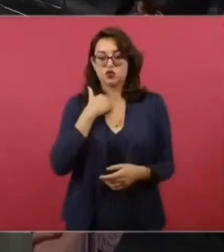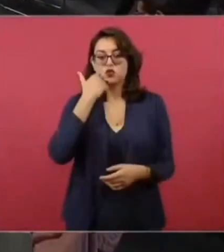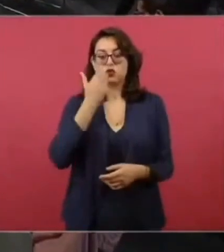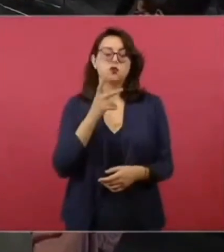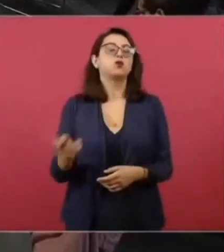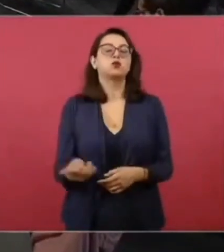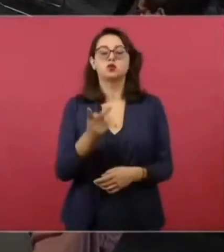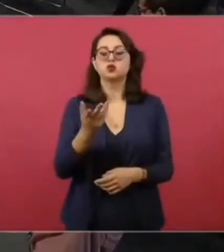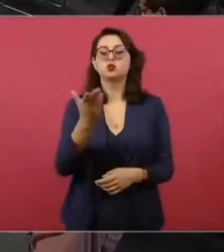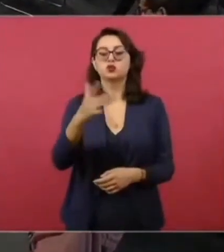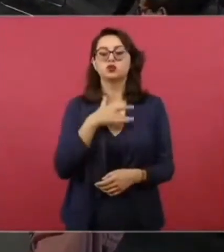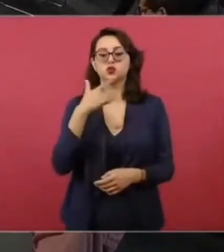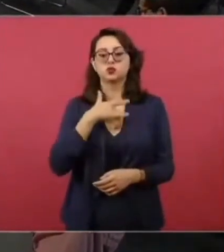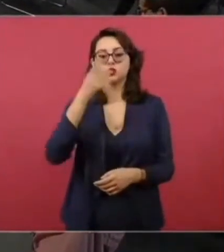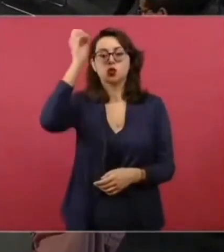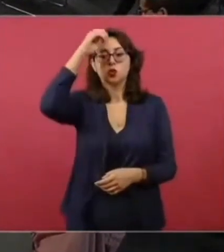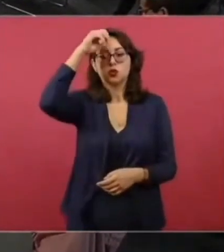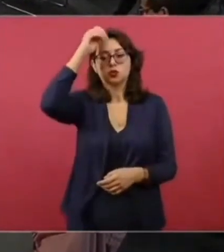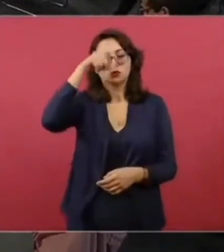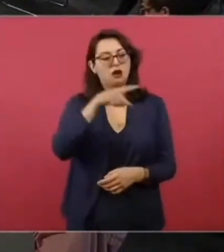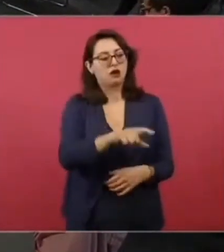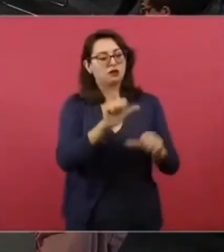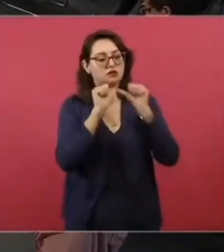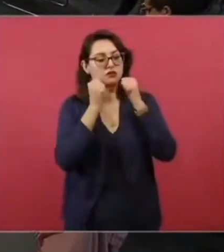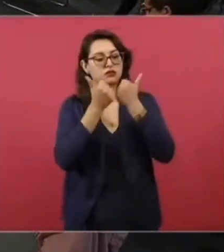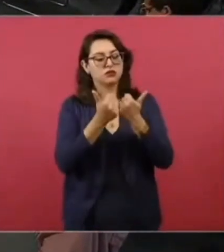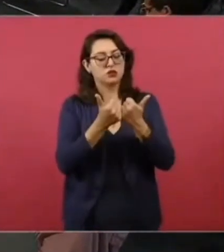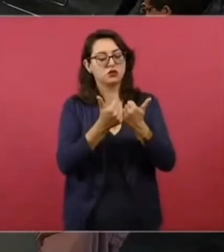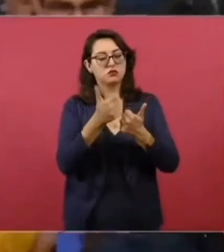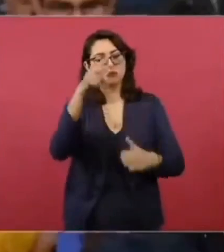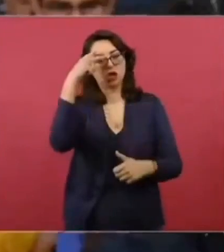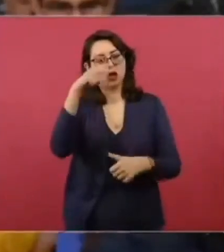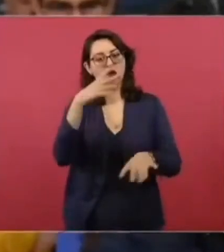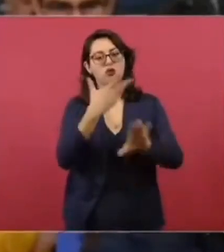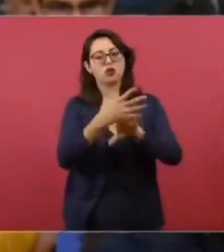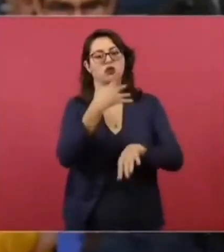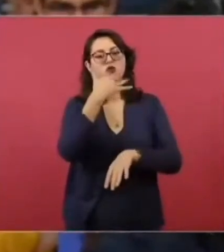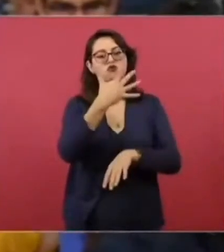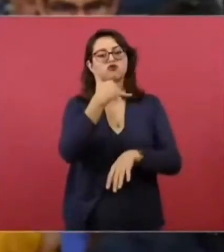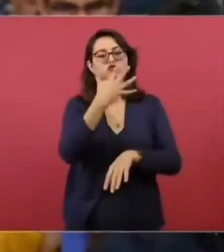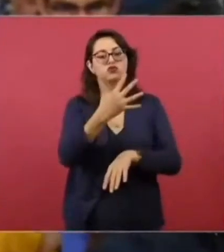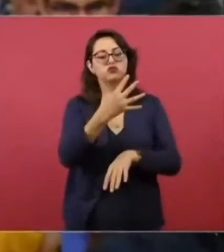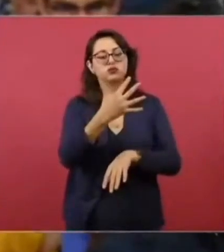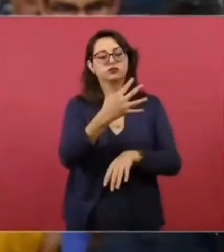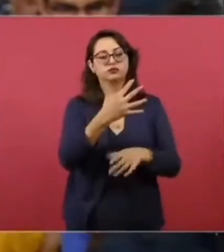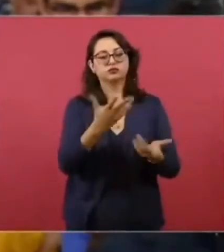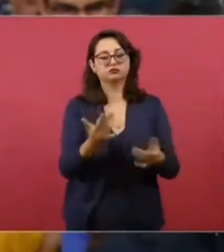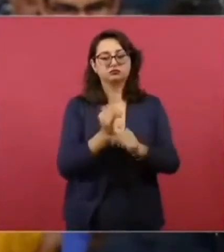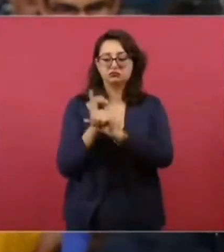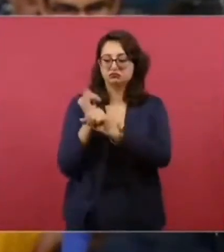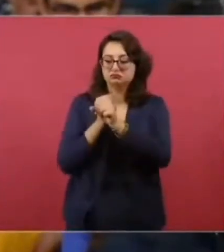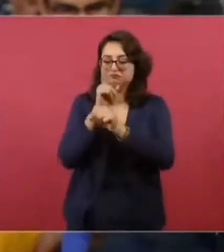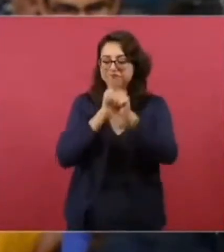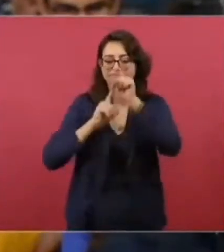es su opinión acerca de esta simulación, no solo de Mexicanos contra la Corrupción e Impunidad, sino también de los medios que sin verificar, sin